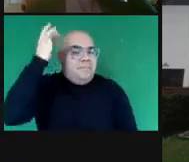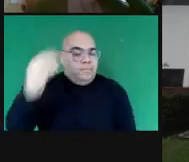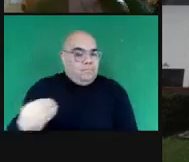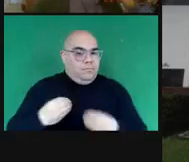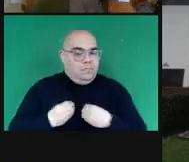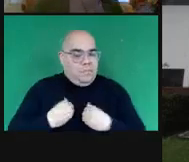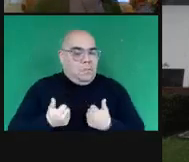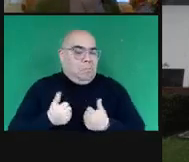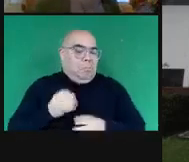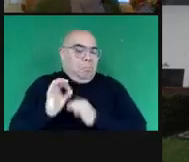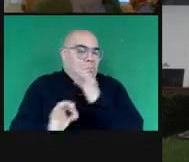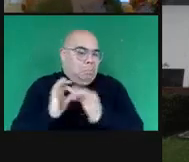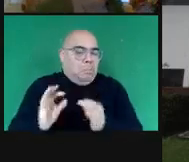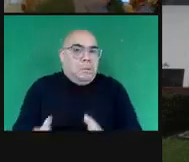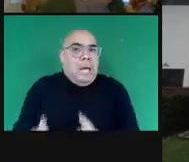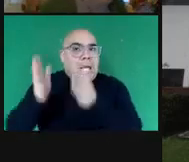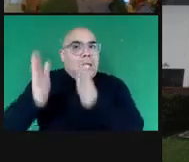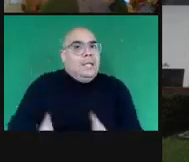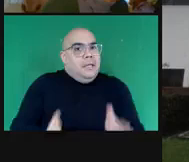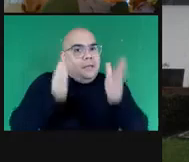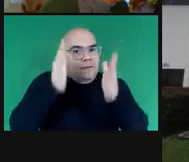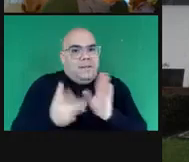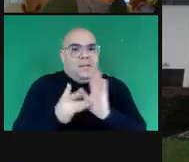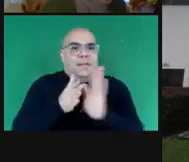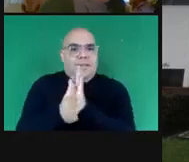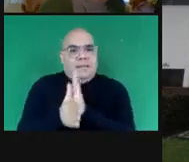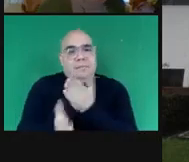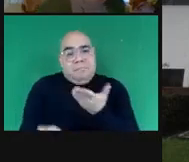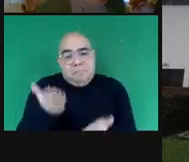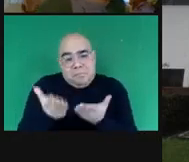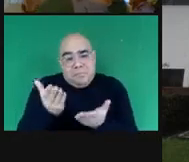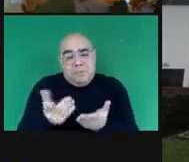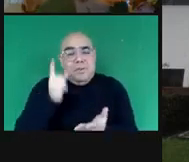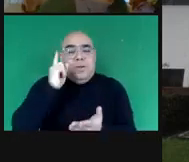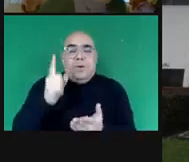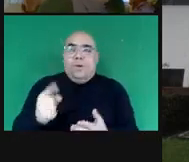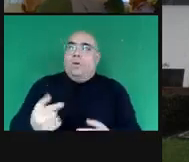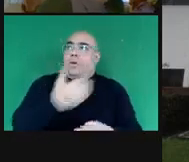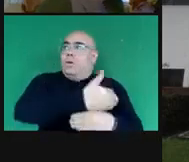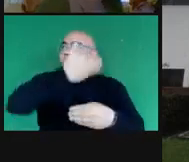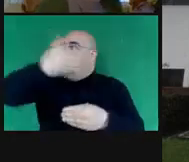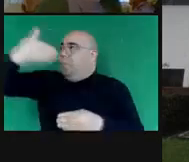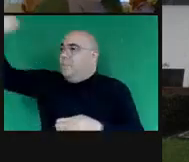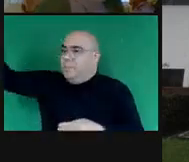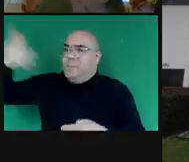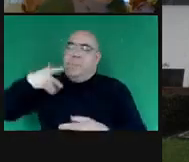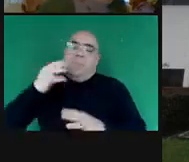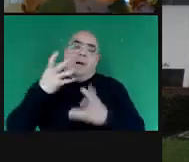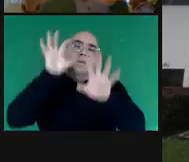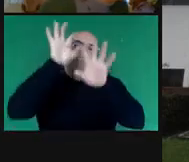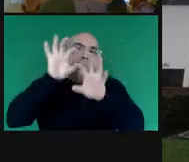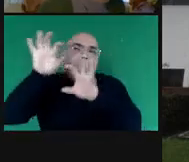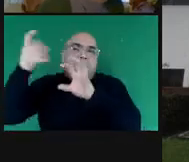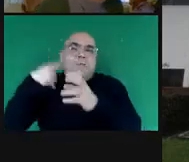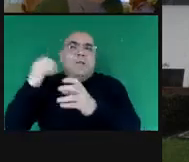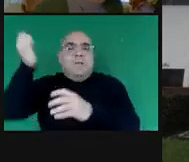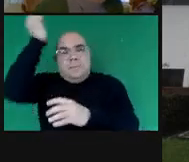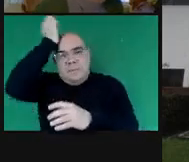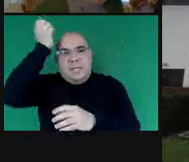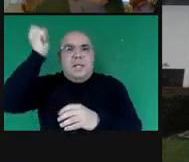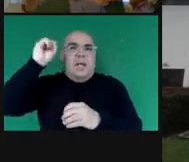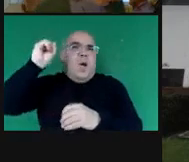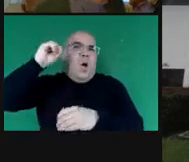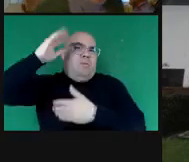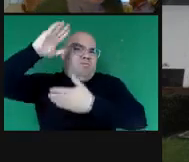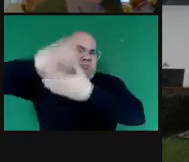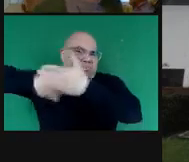los edificios cuyas fachadas pueden ser vulnerables porque son de ladrillo a la vista, piedra, incluso concreto, que son